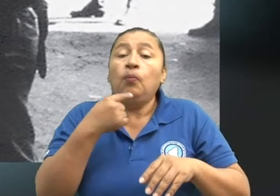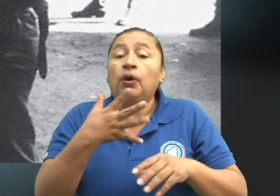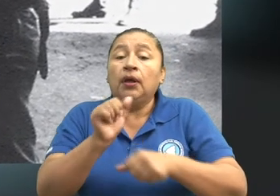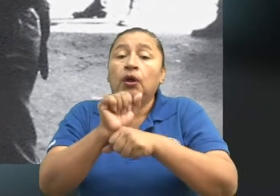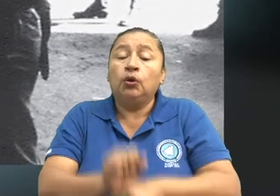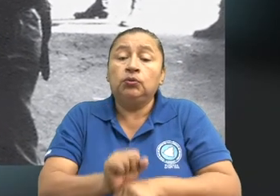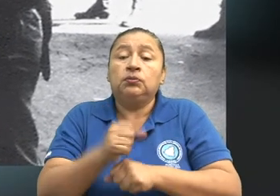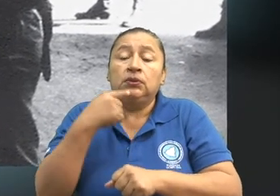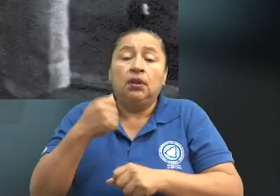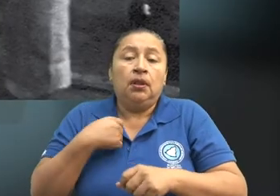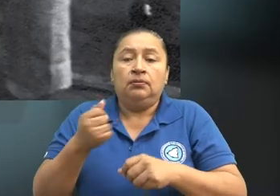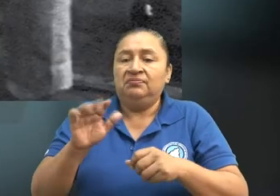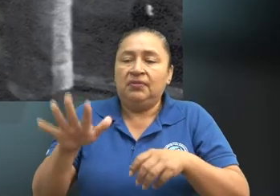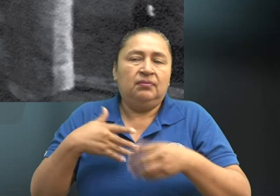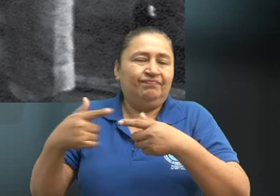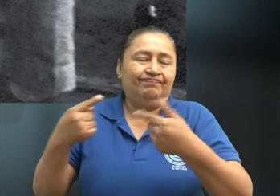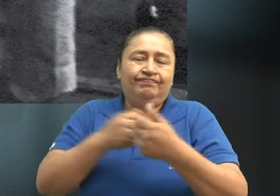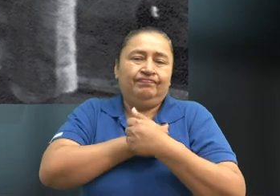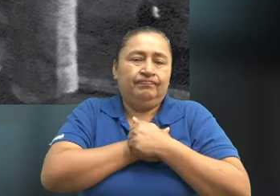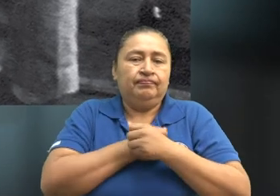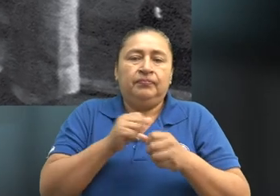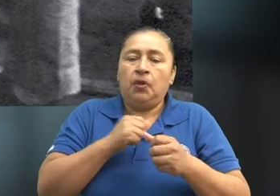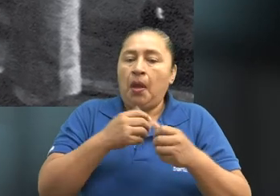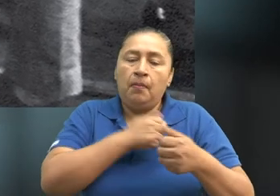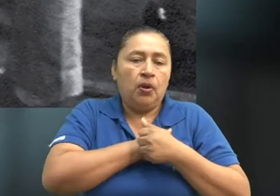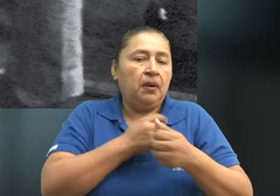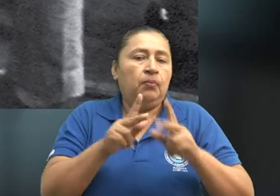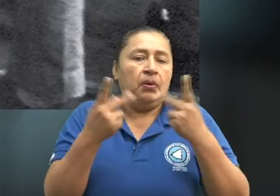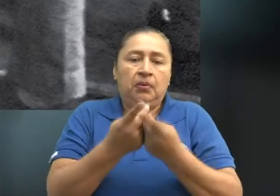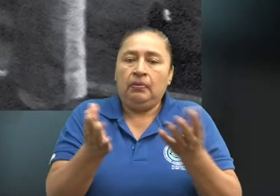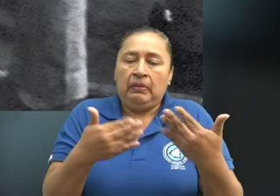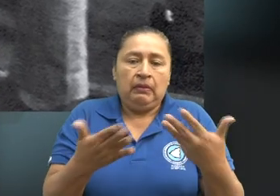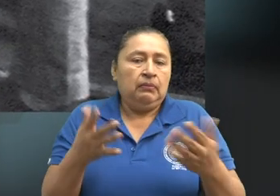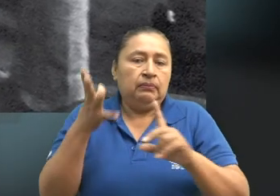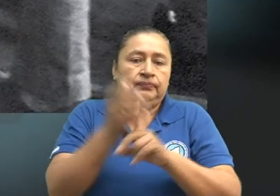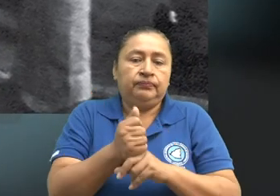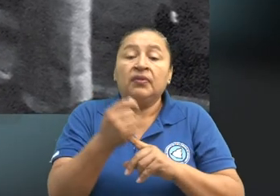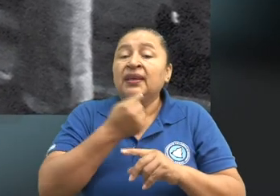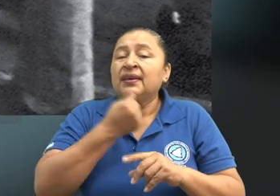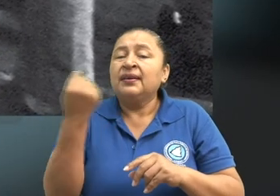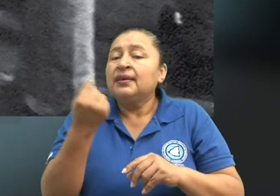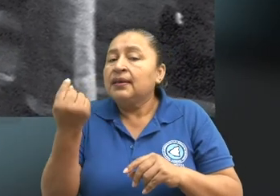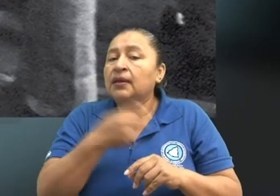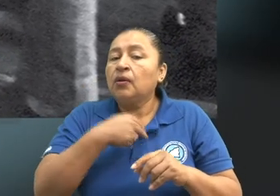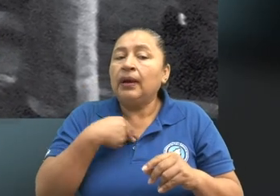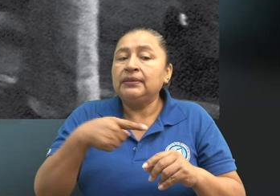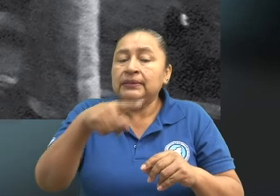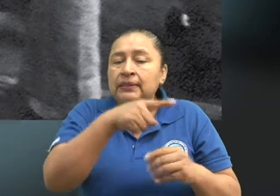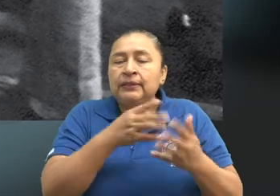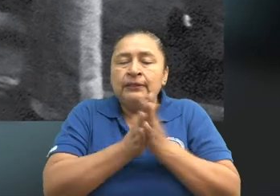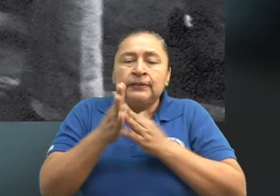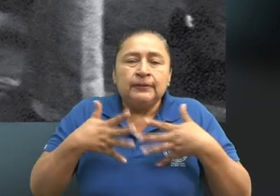y antipueblo a la oligarquía, no era posible, ¿verdad?, lograr eso, pues, pero había esa ansia. ¿Y quién va a resolver, quién va a canalizar esa